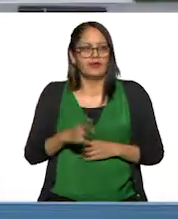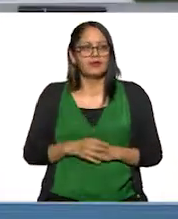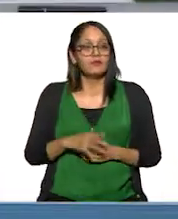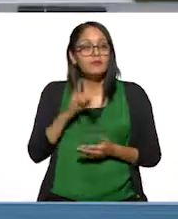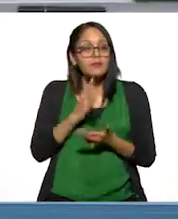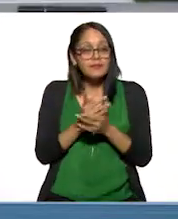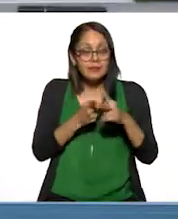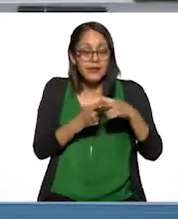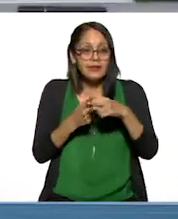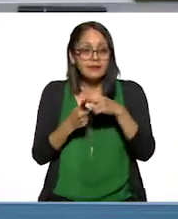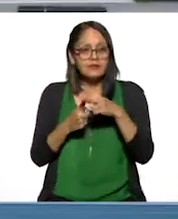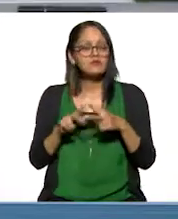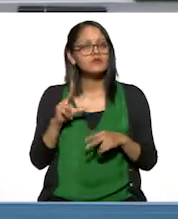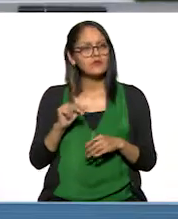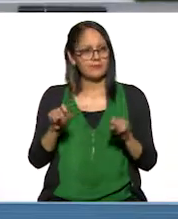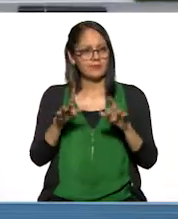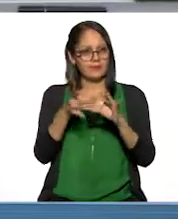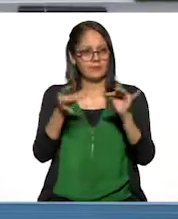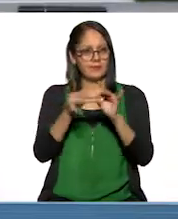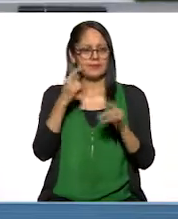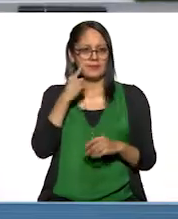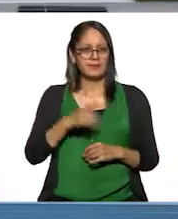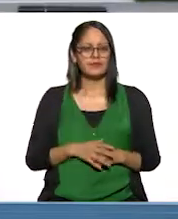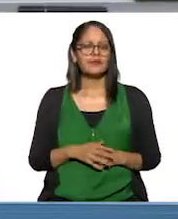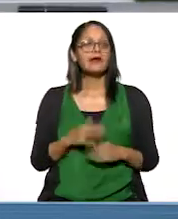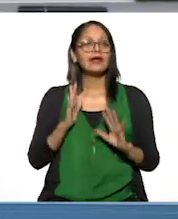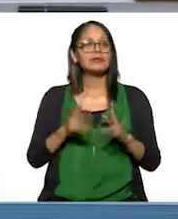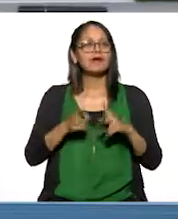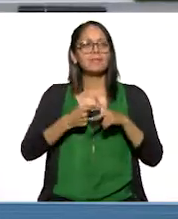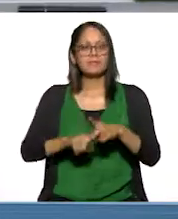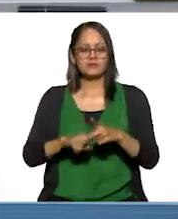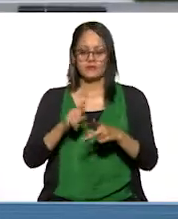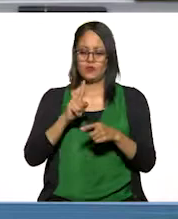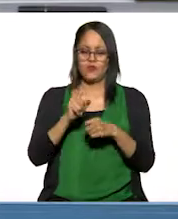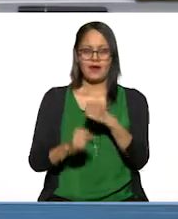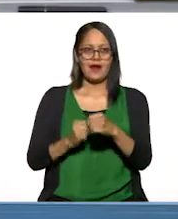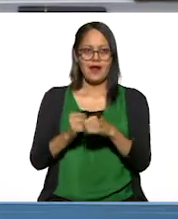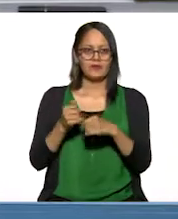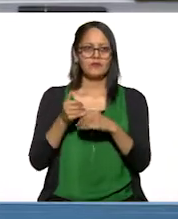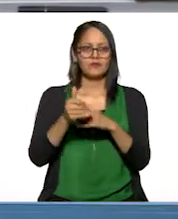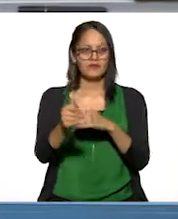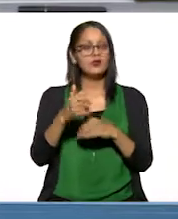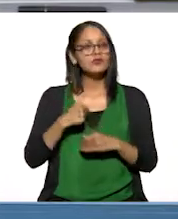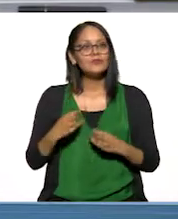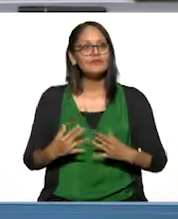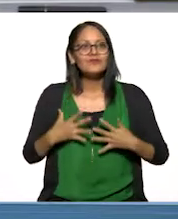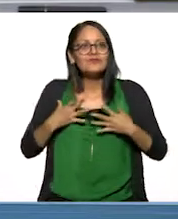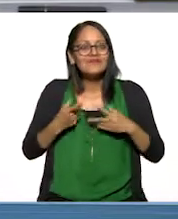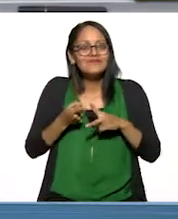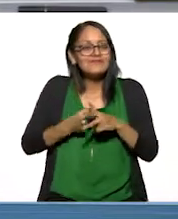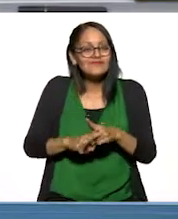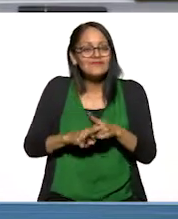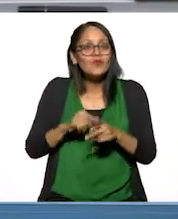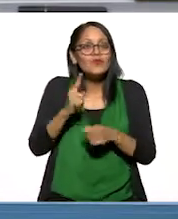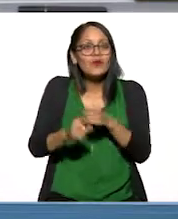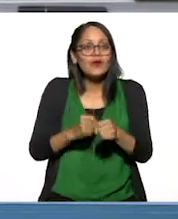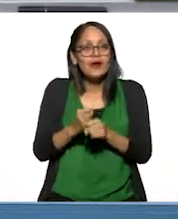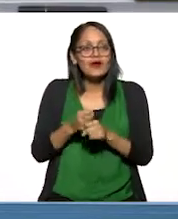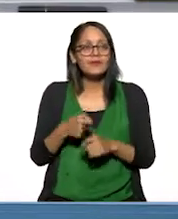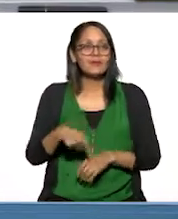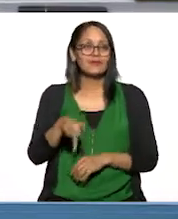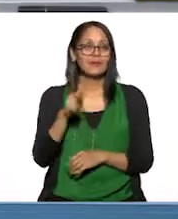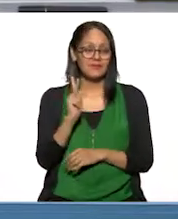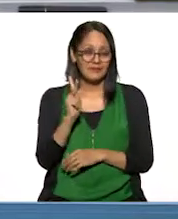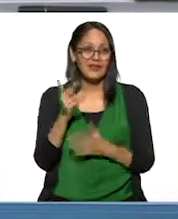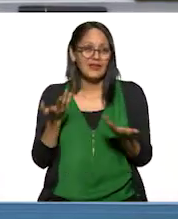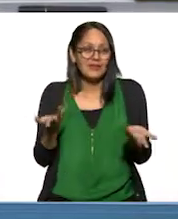con las matemáticas, ¿eh? Les explico. Ya comenzó este nuevo año y estoy emocionadísima por empezar el nuevo ciclo escolar,